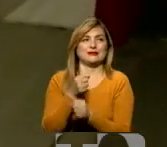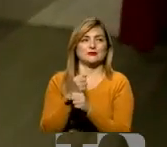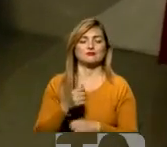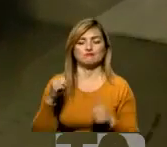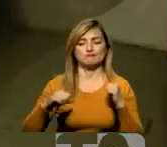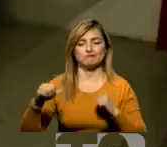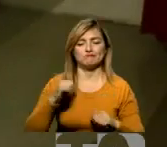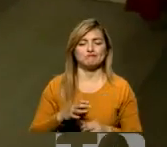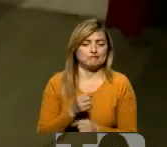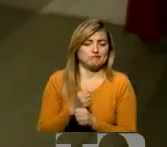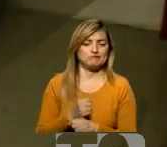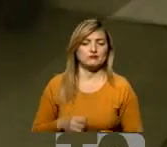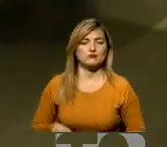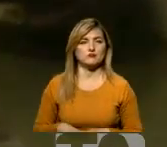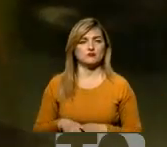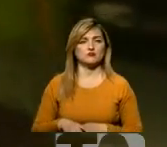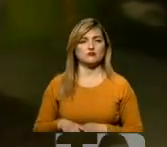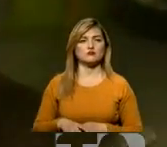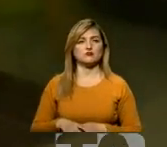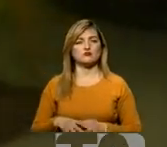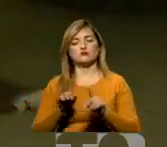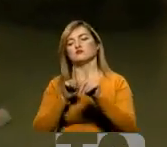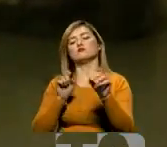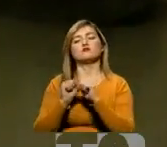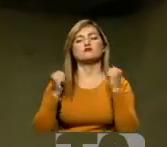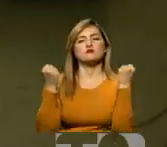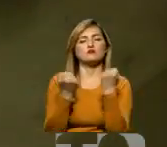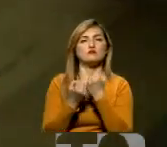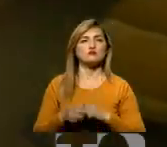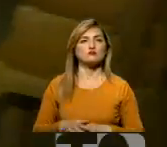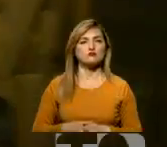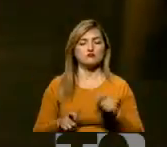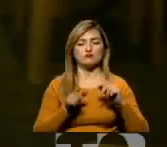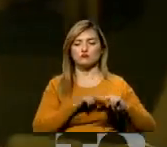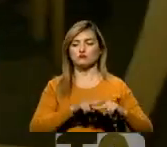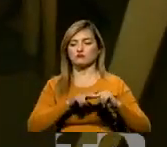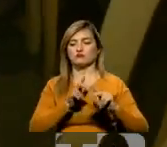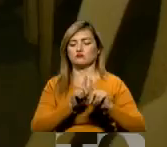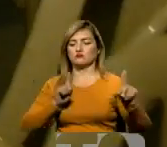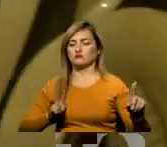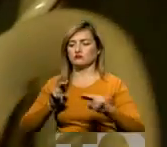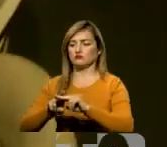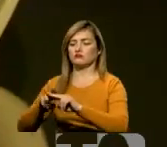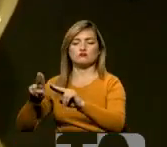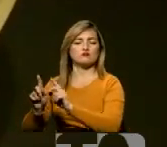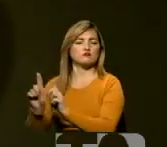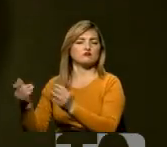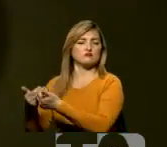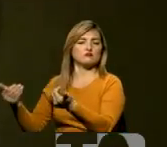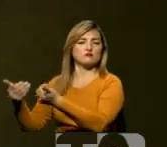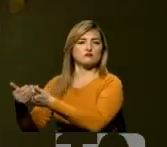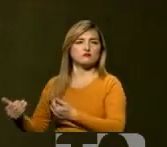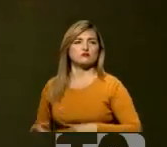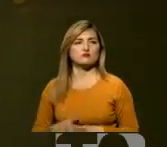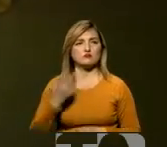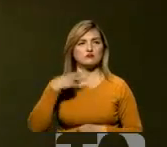los actores. Y también tenemos la distancia social en, para la audiencia. Y en esta,